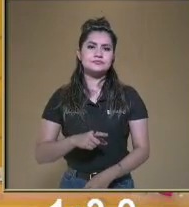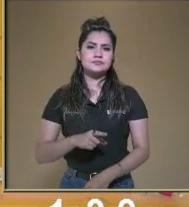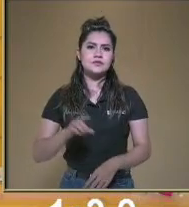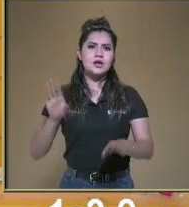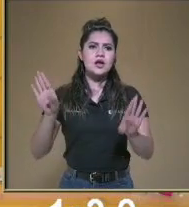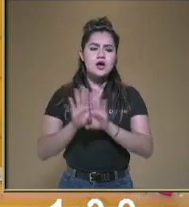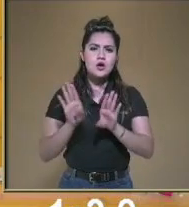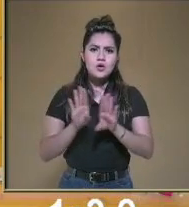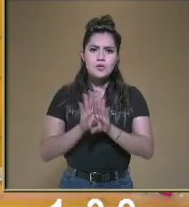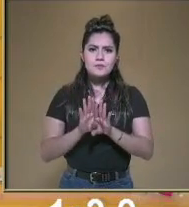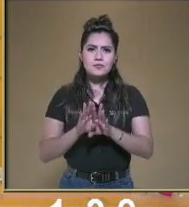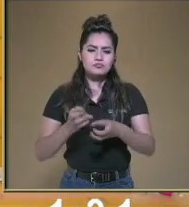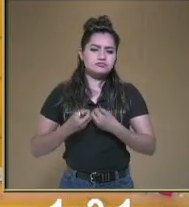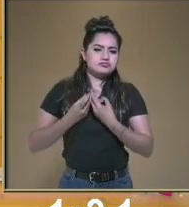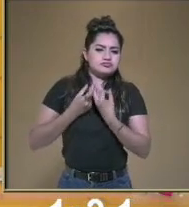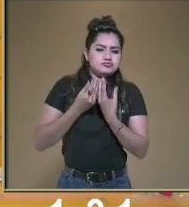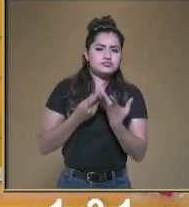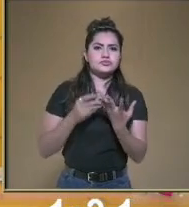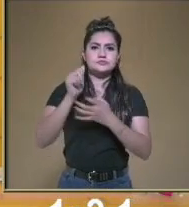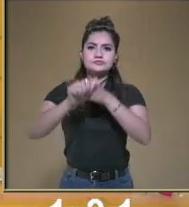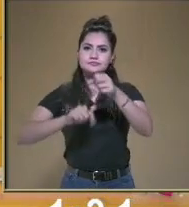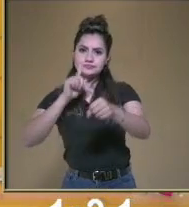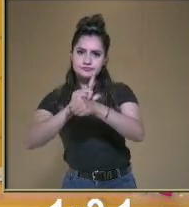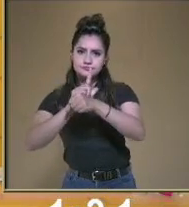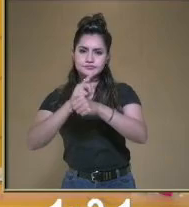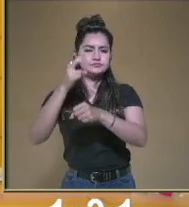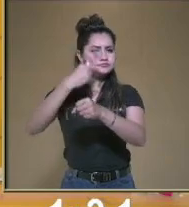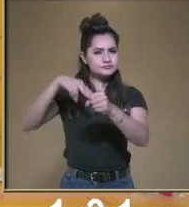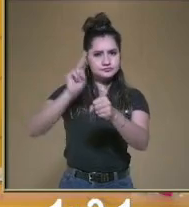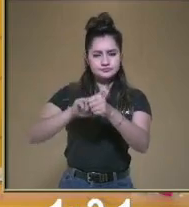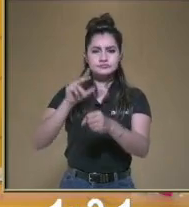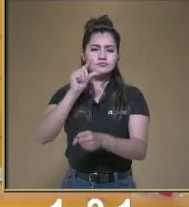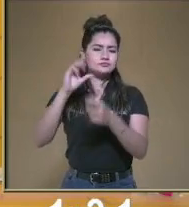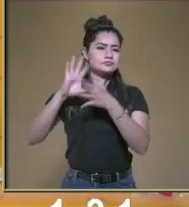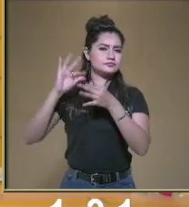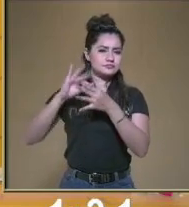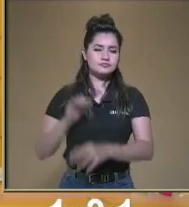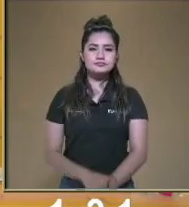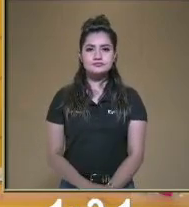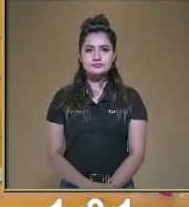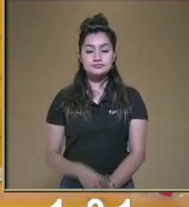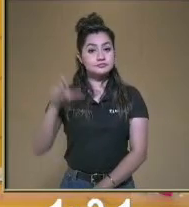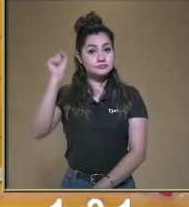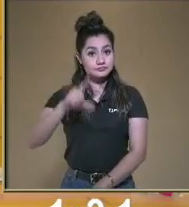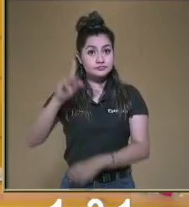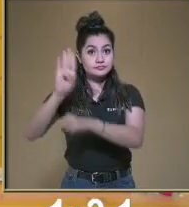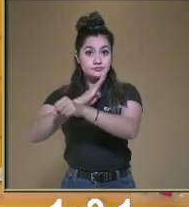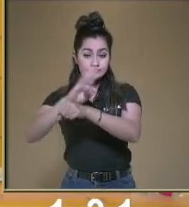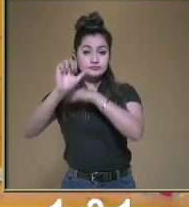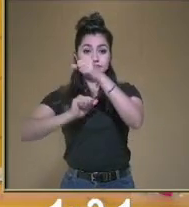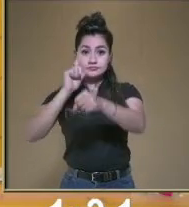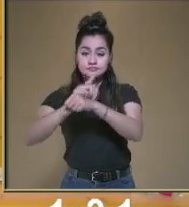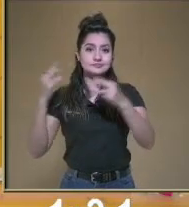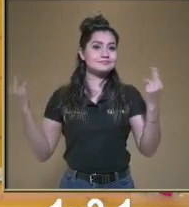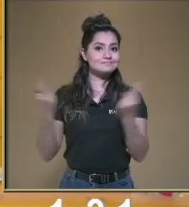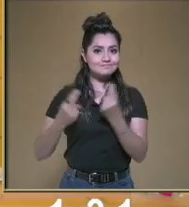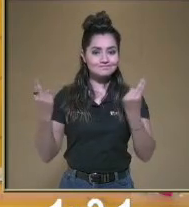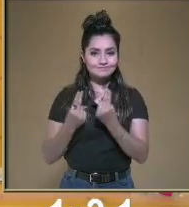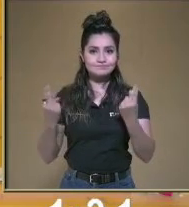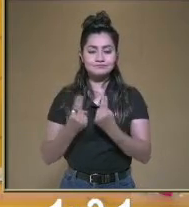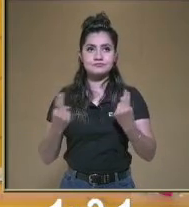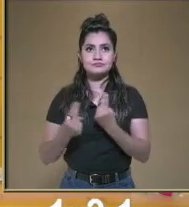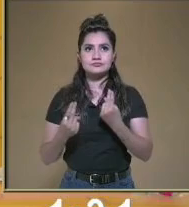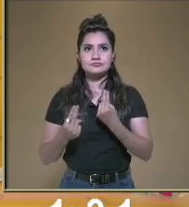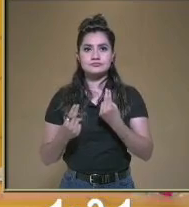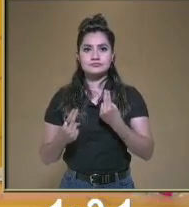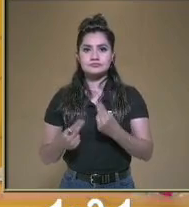comportamientos de forma natural. Ahorita les voy a decir uno de ellos. Y para llegar a un bienestar animal se necesita y se requiere que